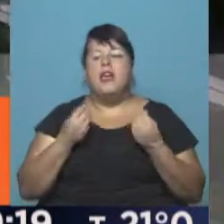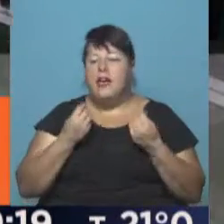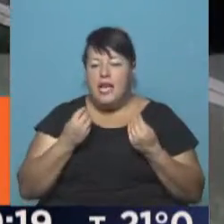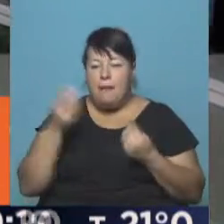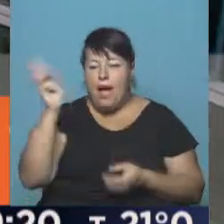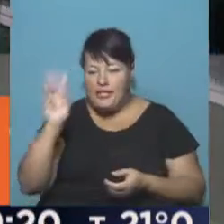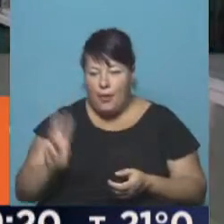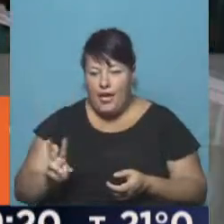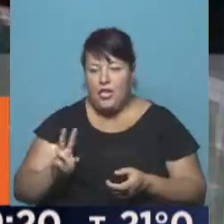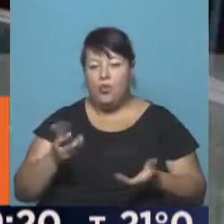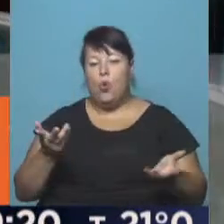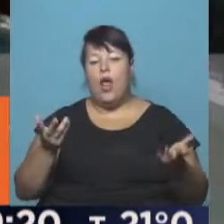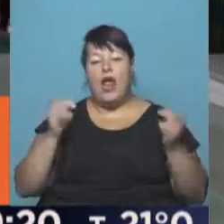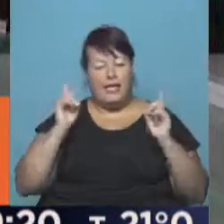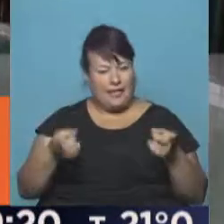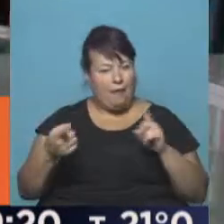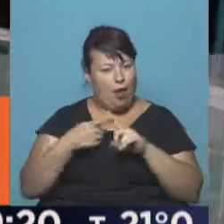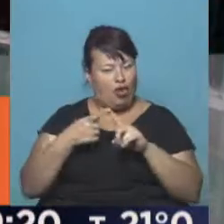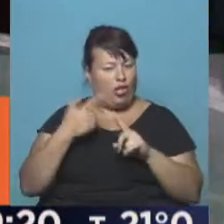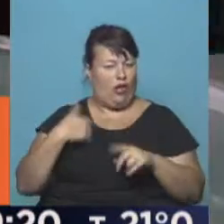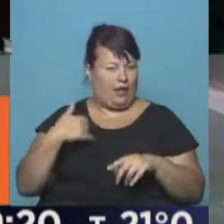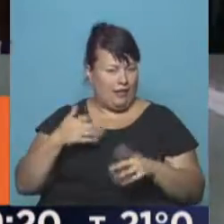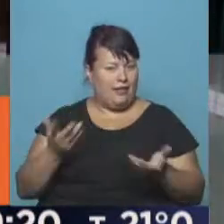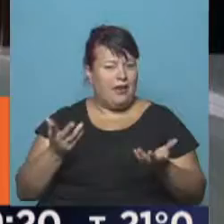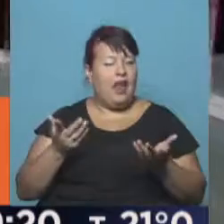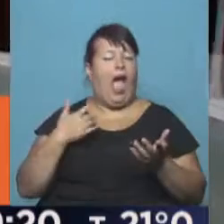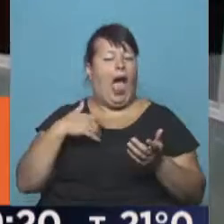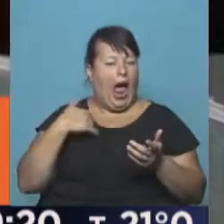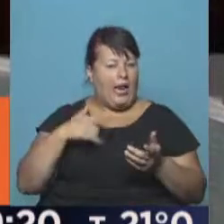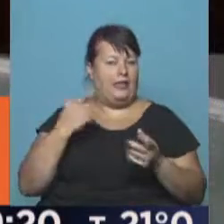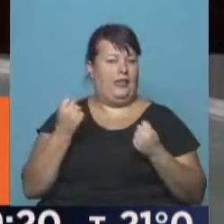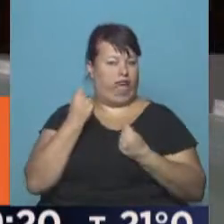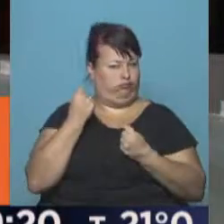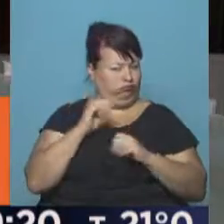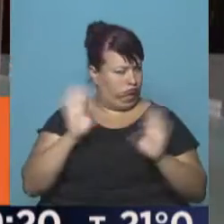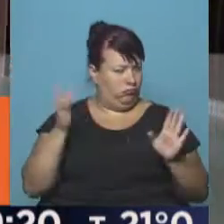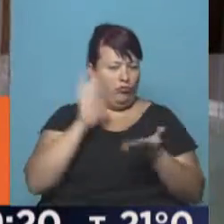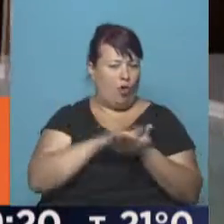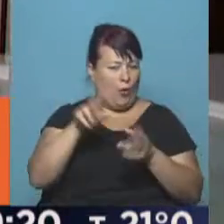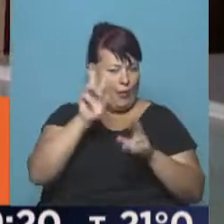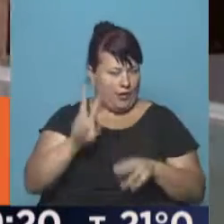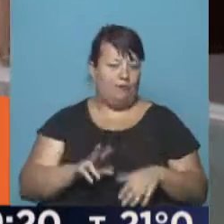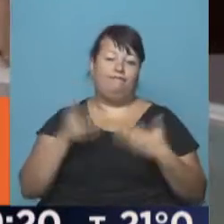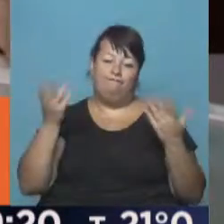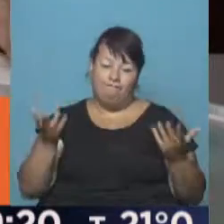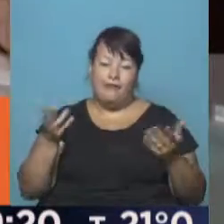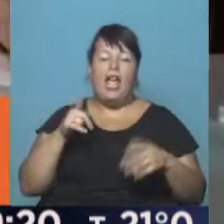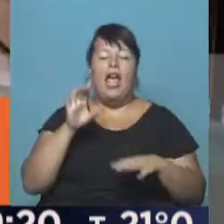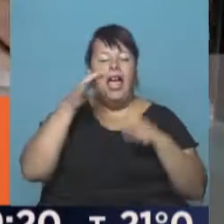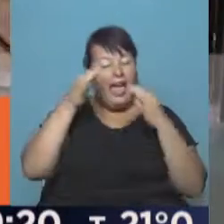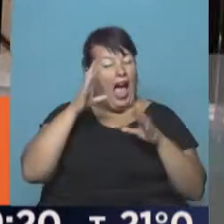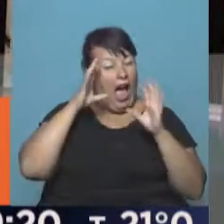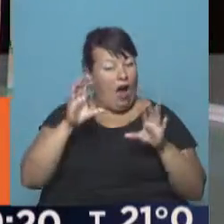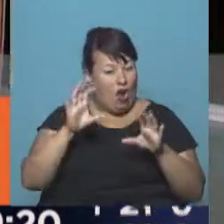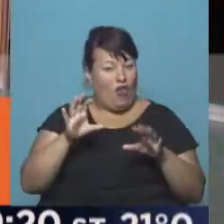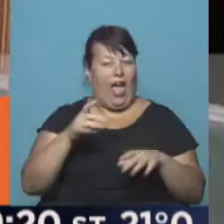con Venezuela? Porque también tiene una relación con la República Argentina. Argentina tiene una postura firme sobre este tema. Sí, el tema, recordar